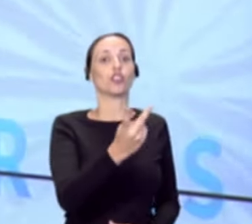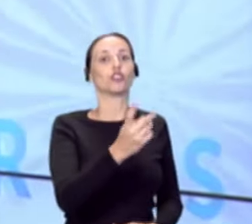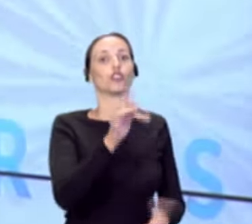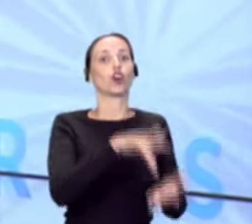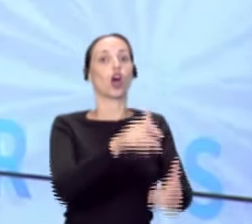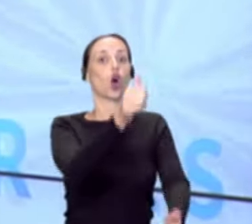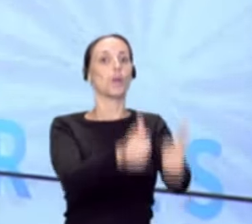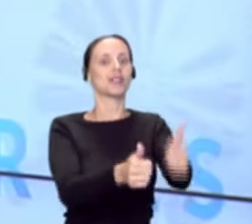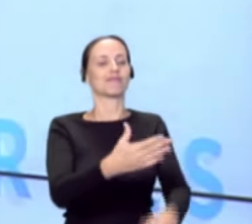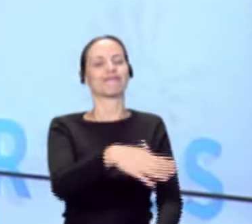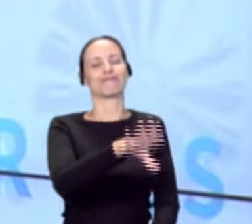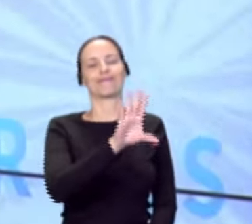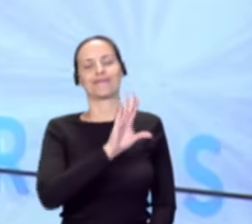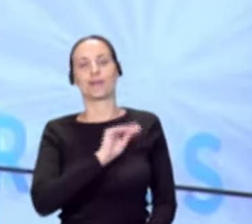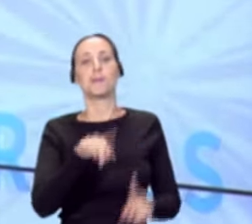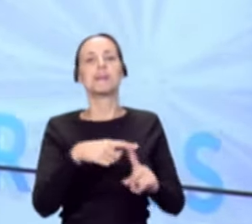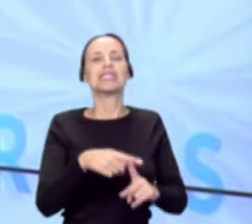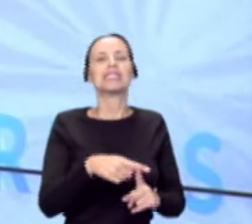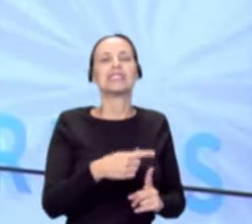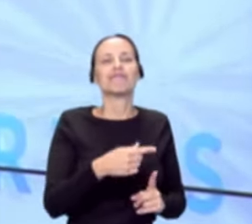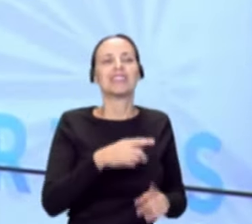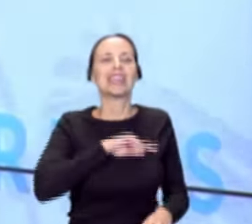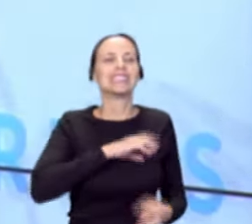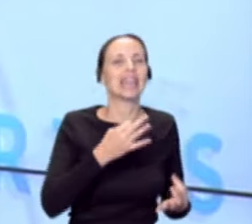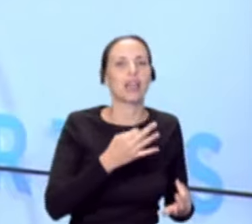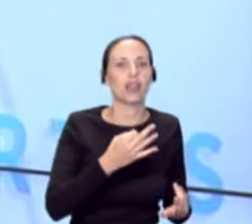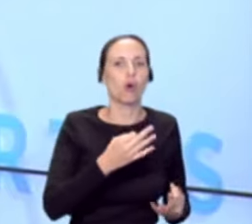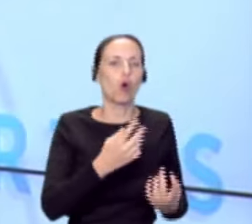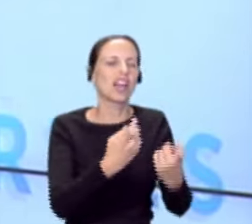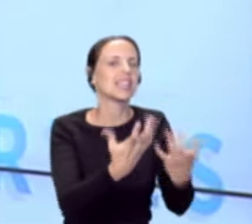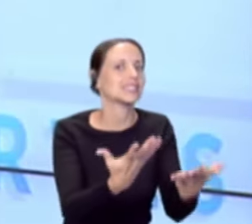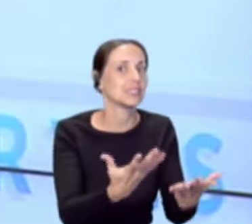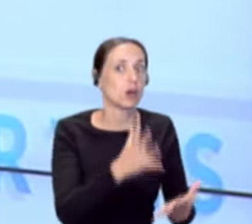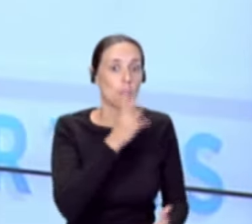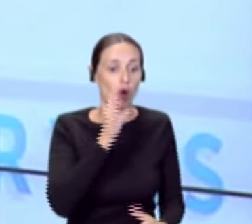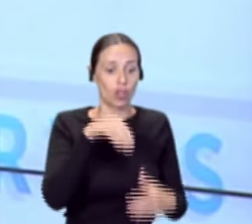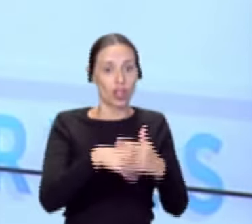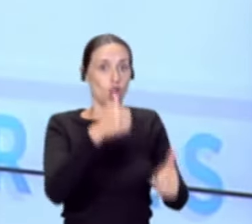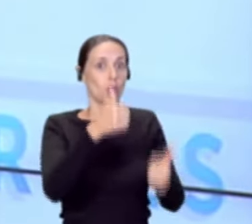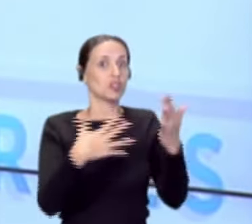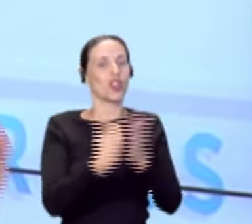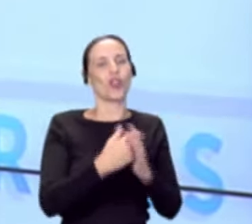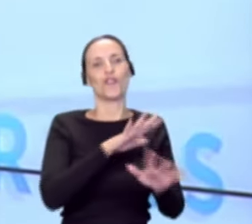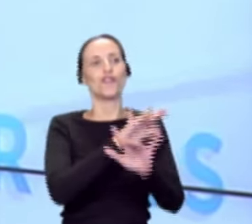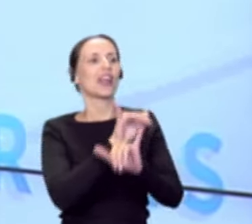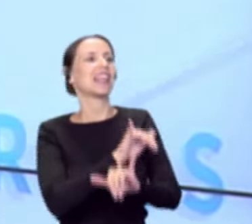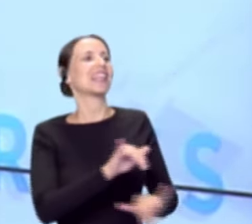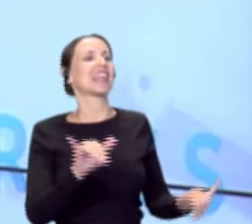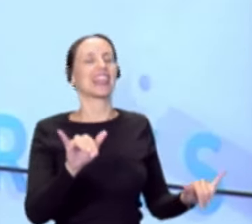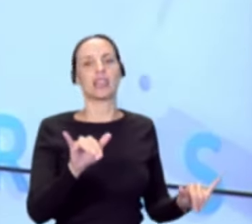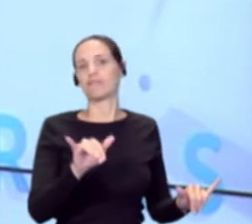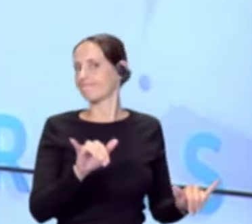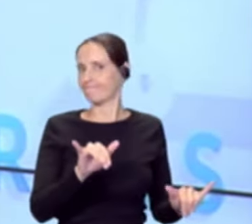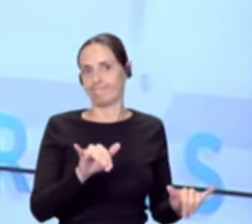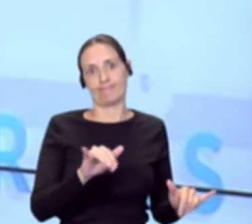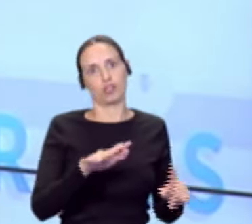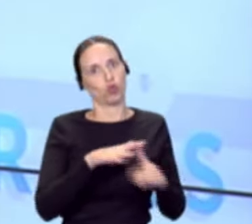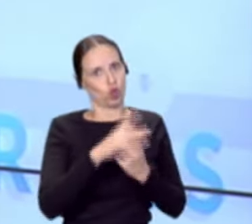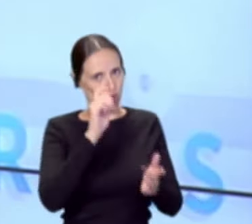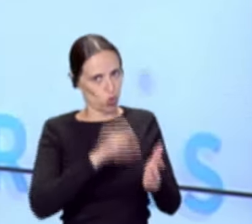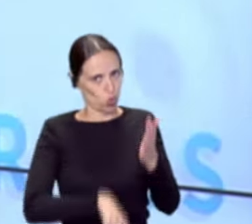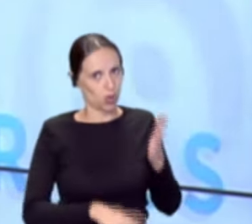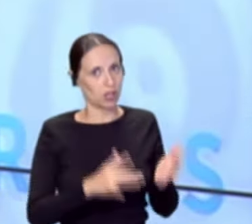lo que pueden necesitar en ese momento, porque la competición no todo es felicidad y... Y también tienen momentos duros. Se están